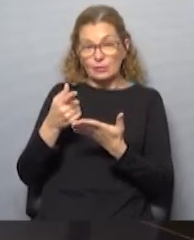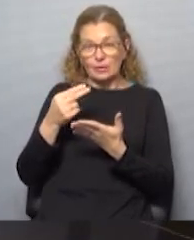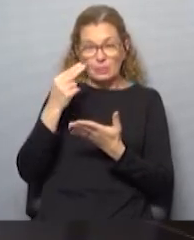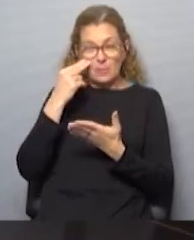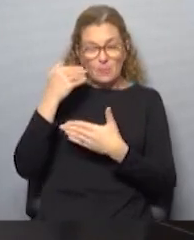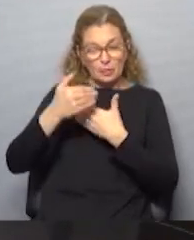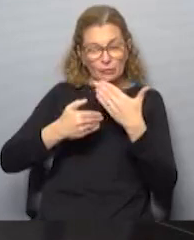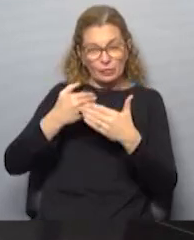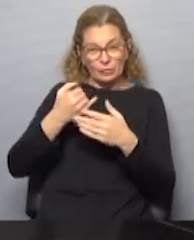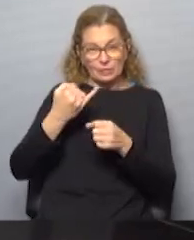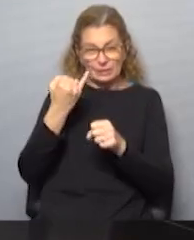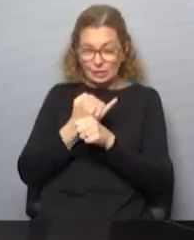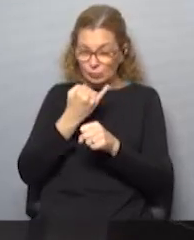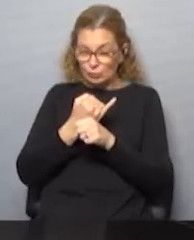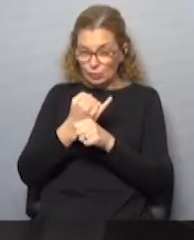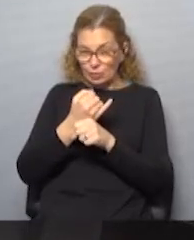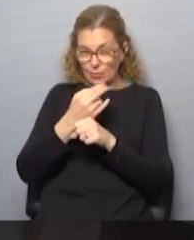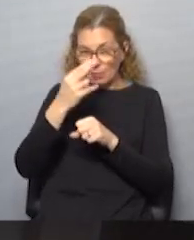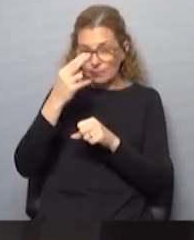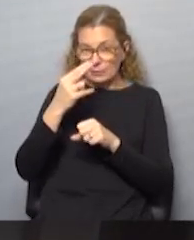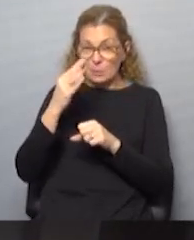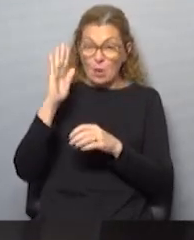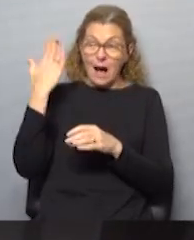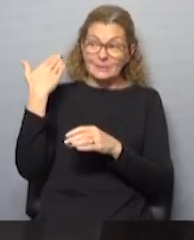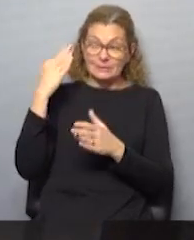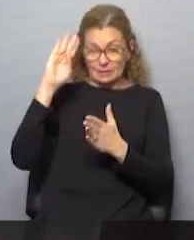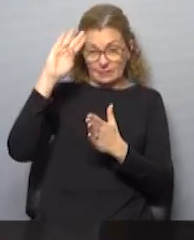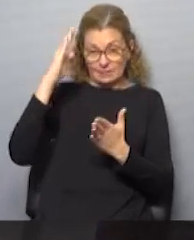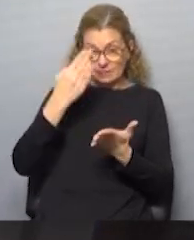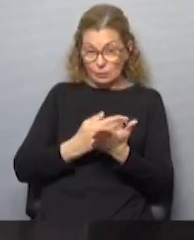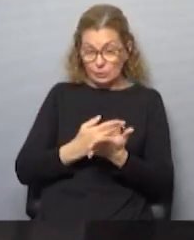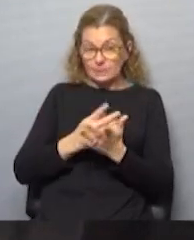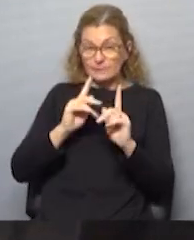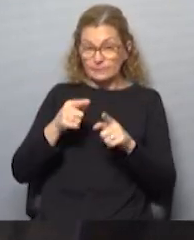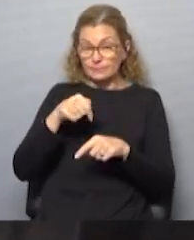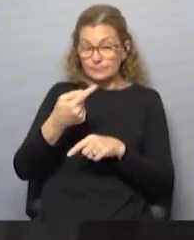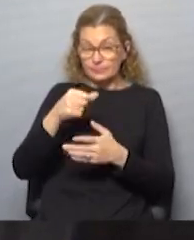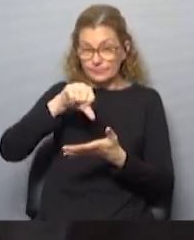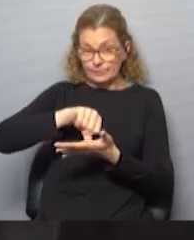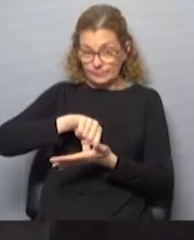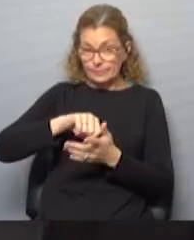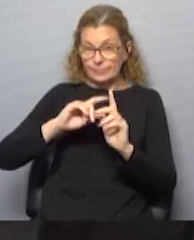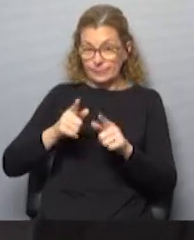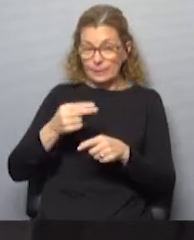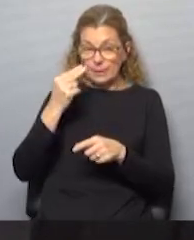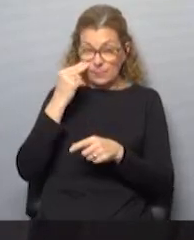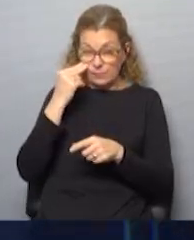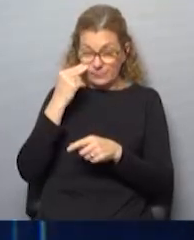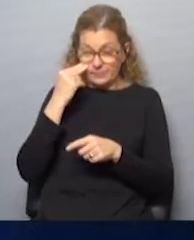ni proceso de destrucción de conocimiento como fue el período de la dictadura y como han padecido otros países la región